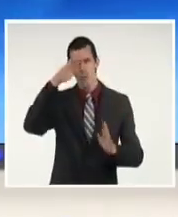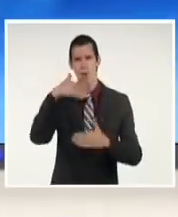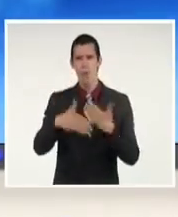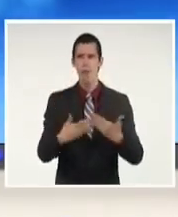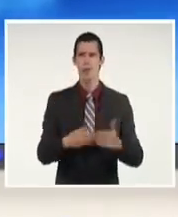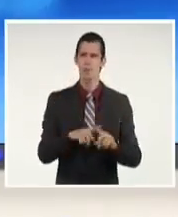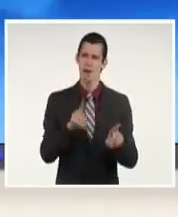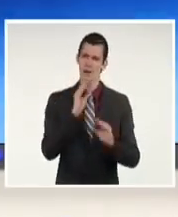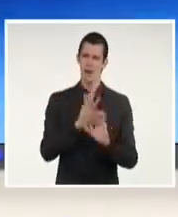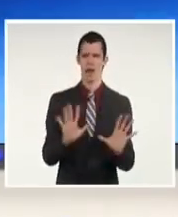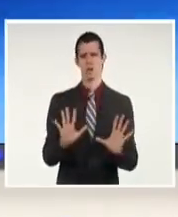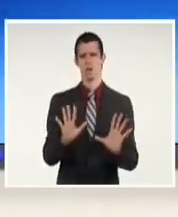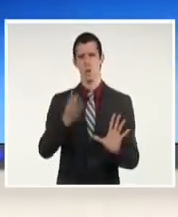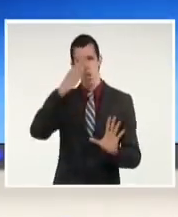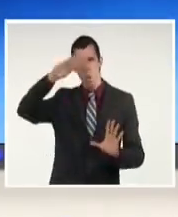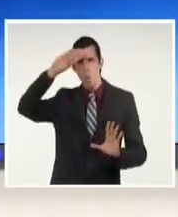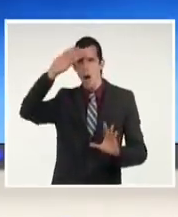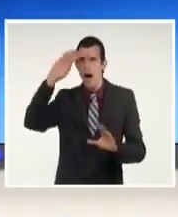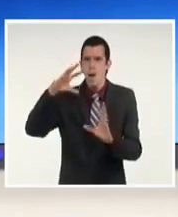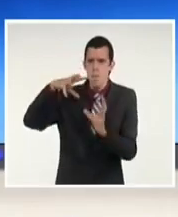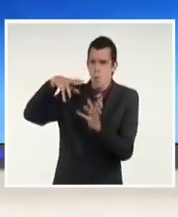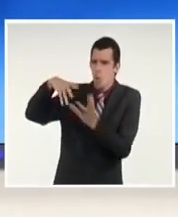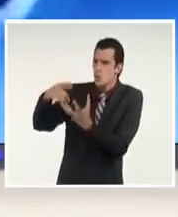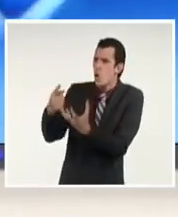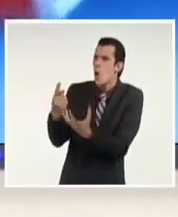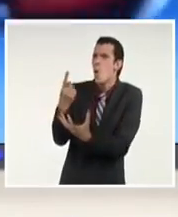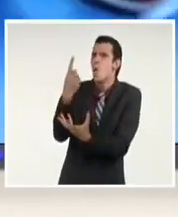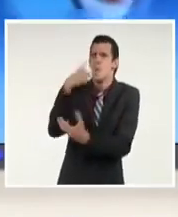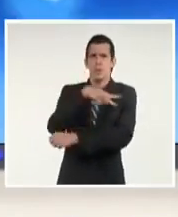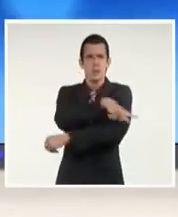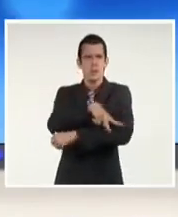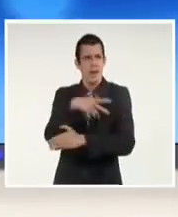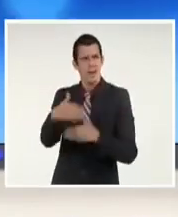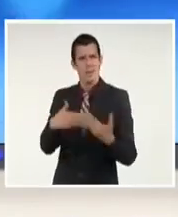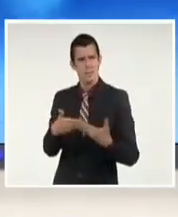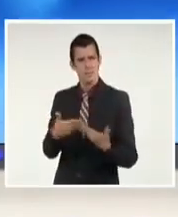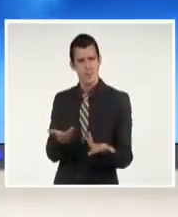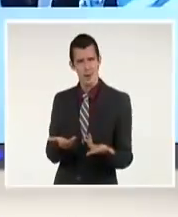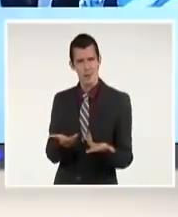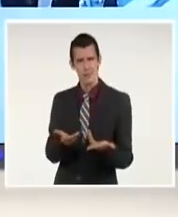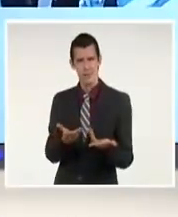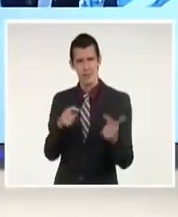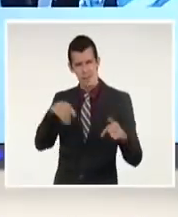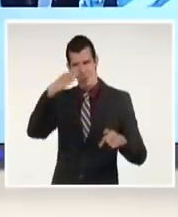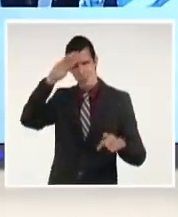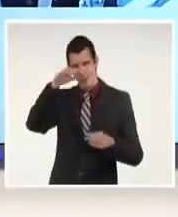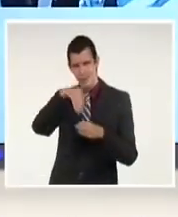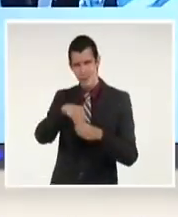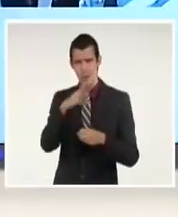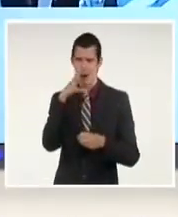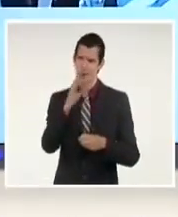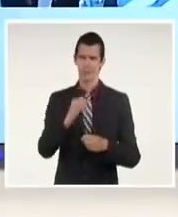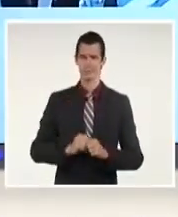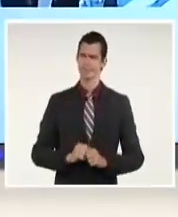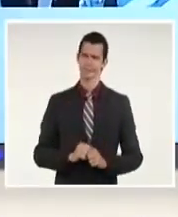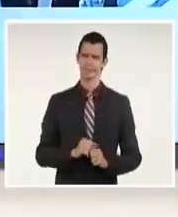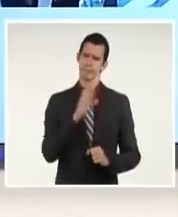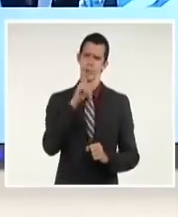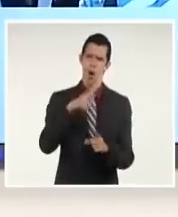hay manifestaciones? No, hay otras manifestaciones activas en el mundo. Les propongo ver esta imagen. Por ejemplo, hoy